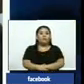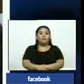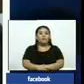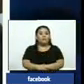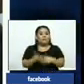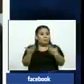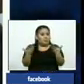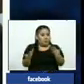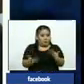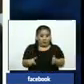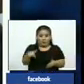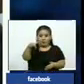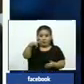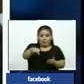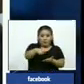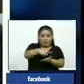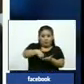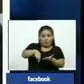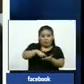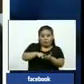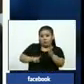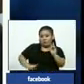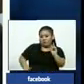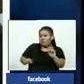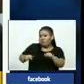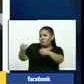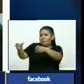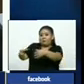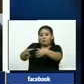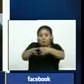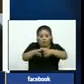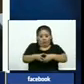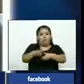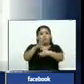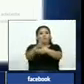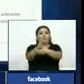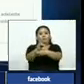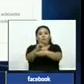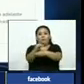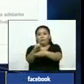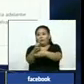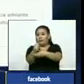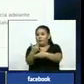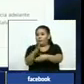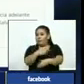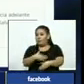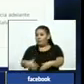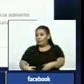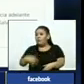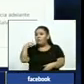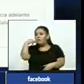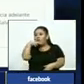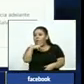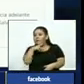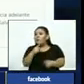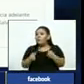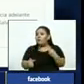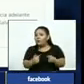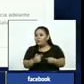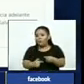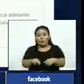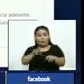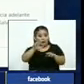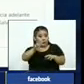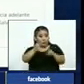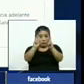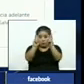Ya tiene sede en San Salvador la Comisión Internacional contra la Impunidad. El presidente de la República reveló cuáles son los tres primeros